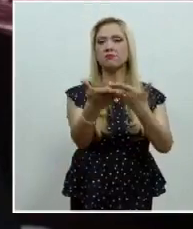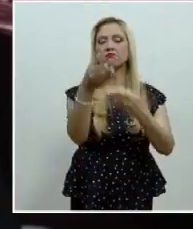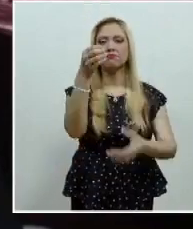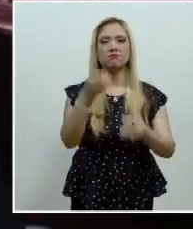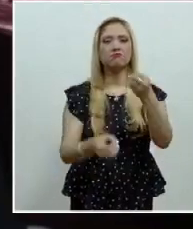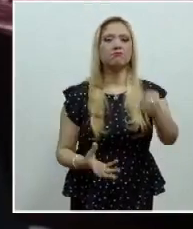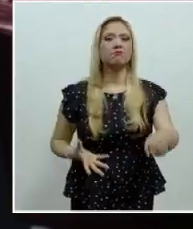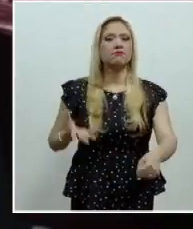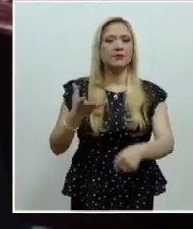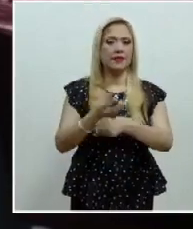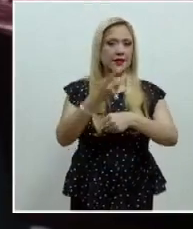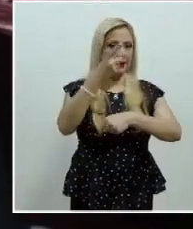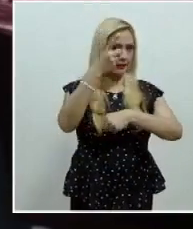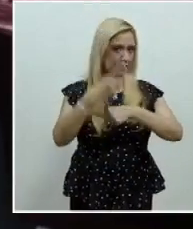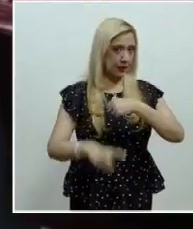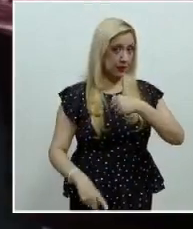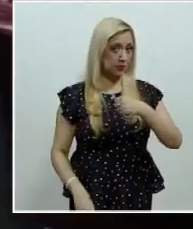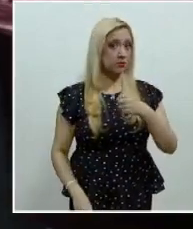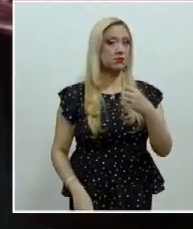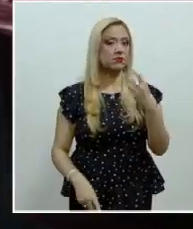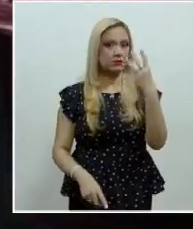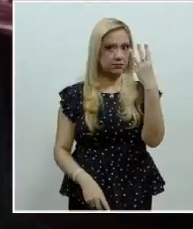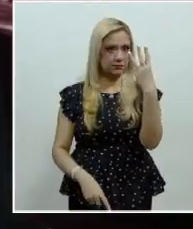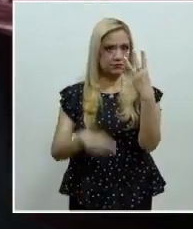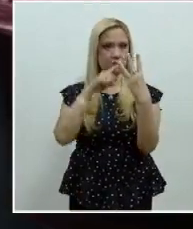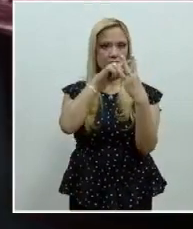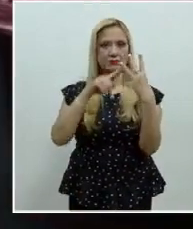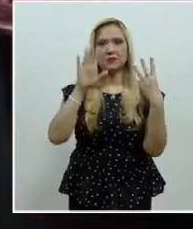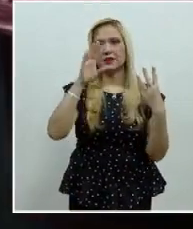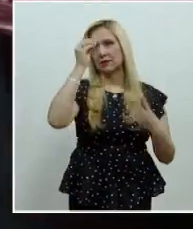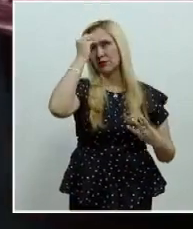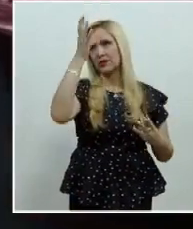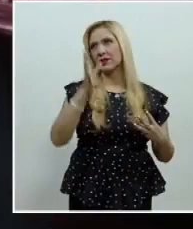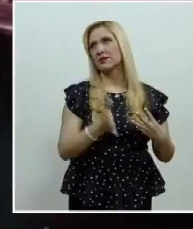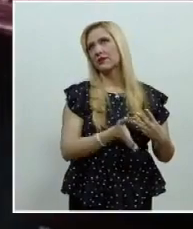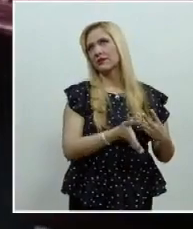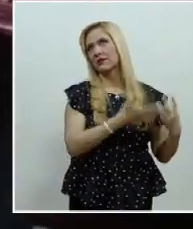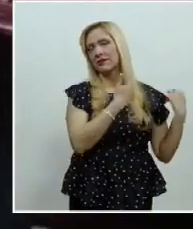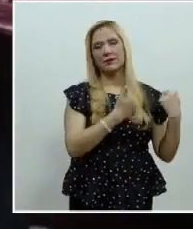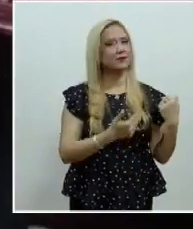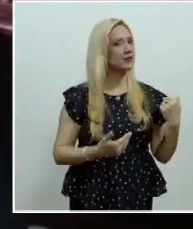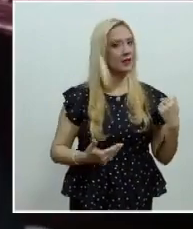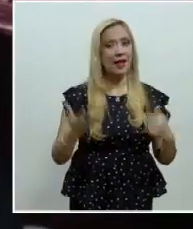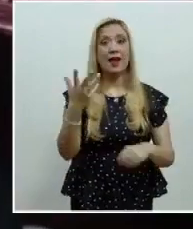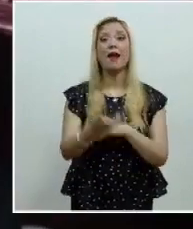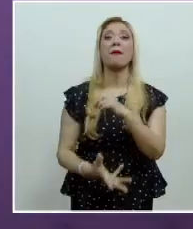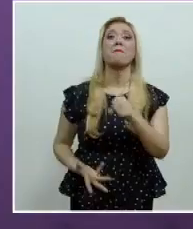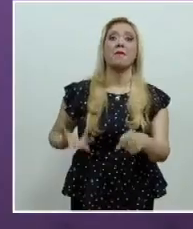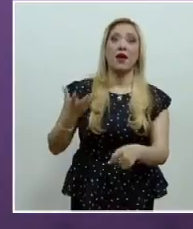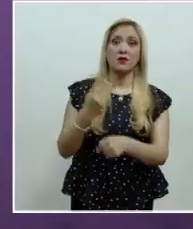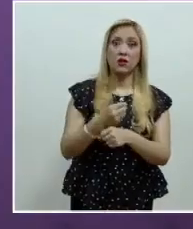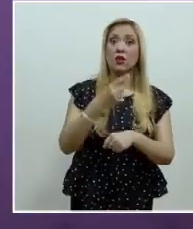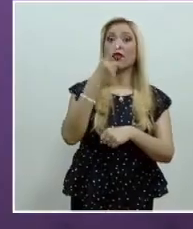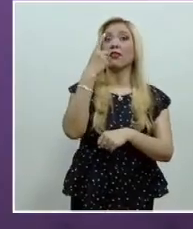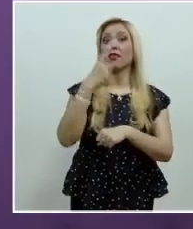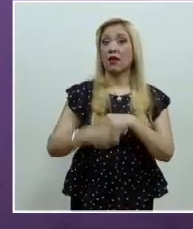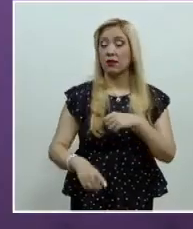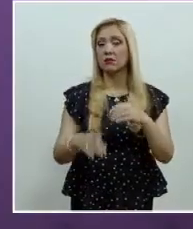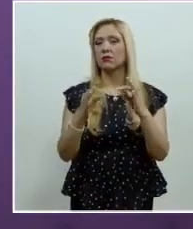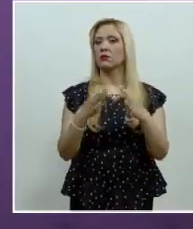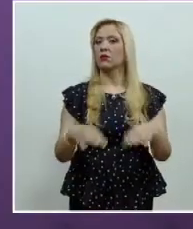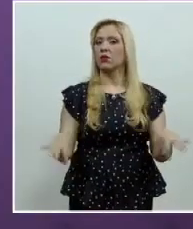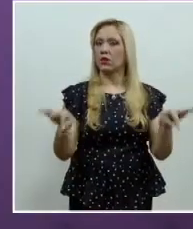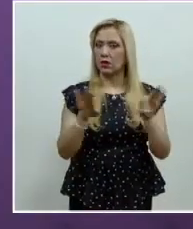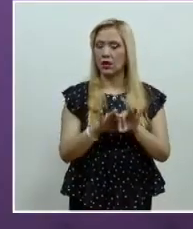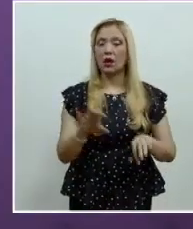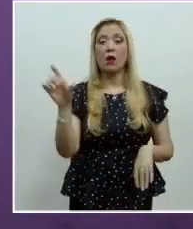la reparación del daño, que eso a veces se olvida. También tiene que haber reparación del daño. Y que es muy importante.